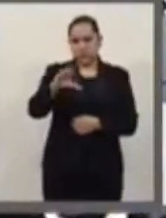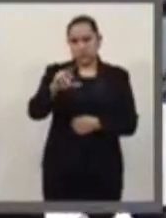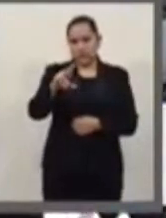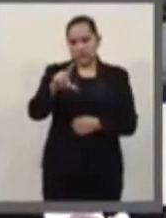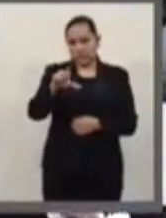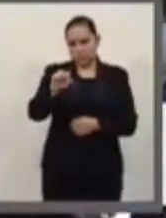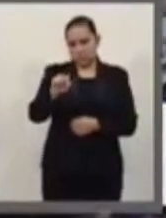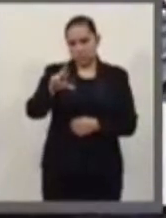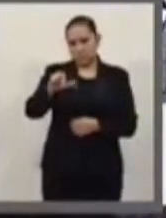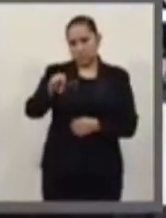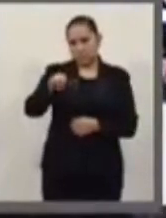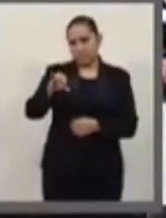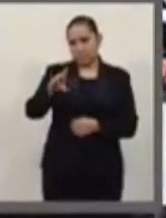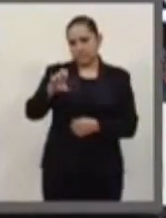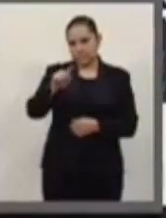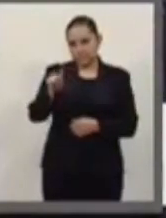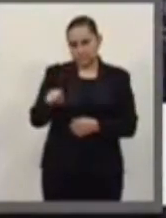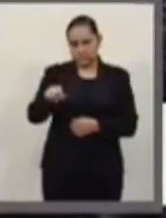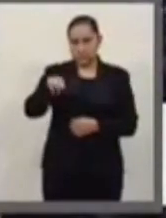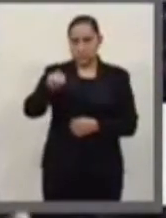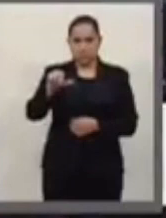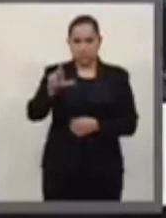Marín.